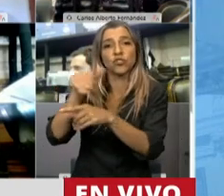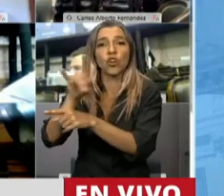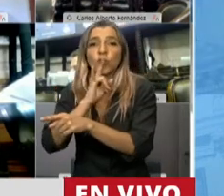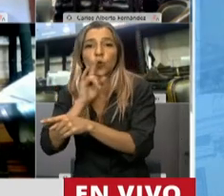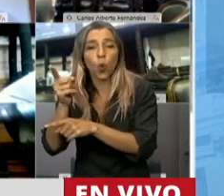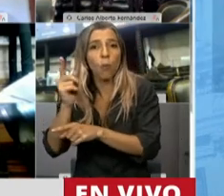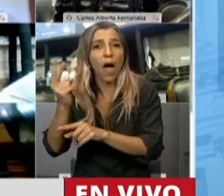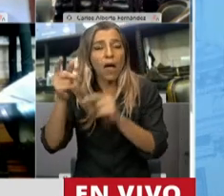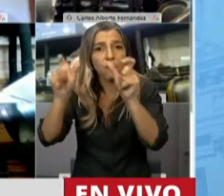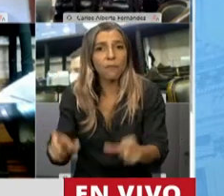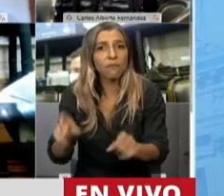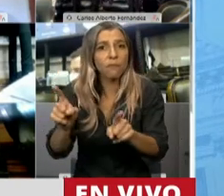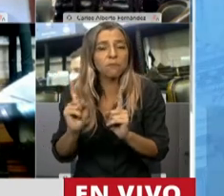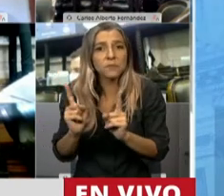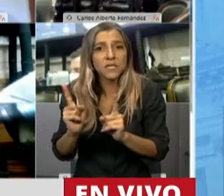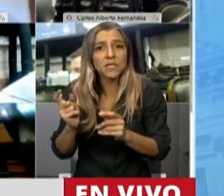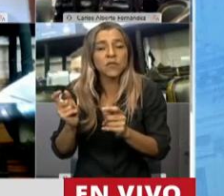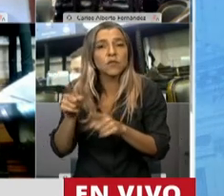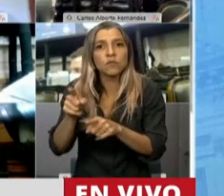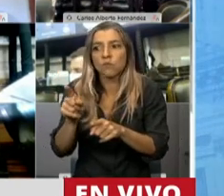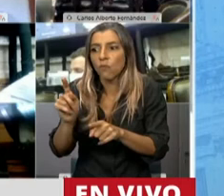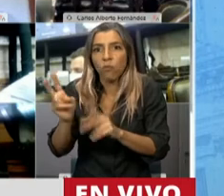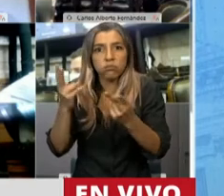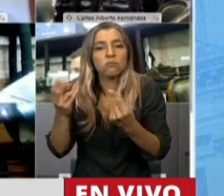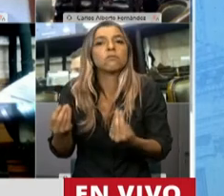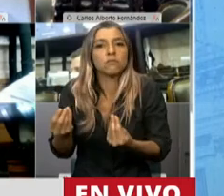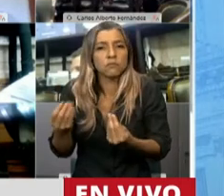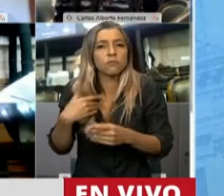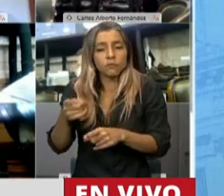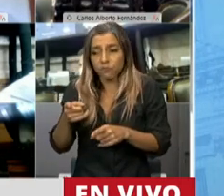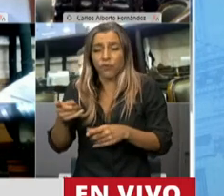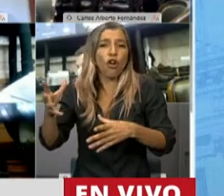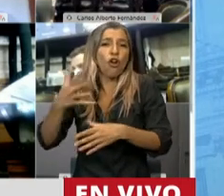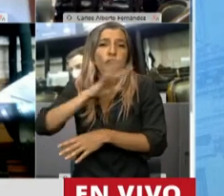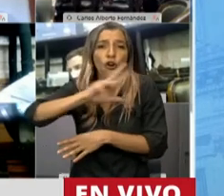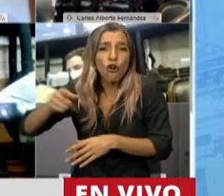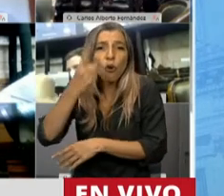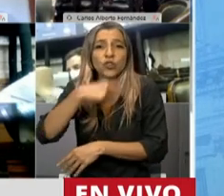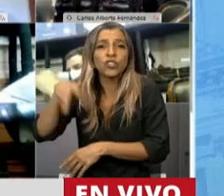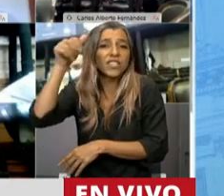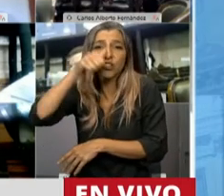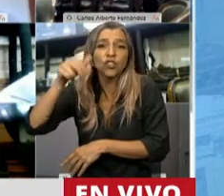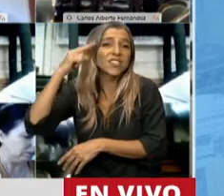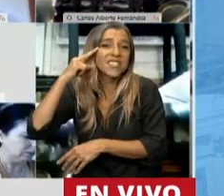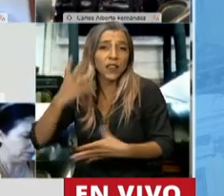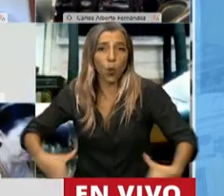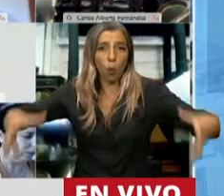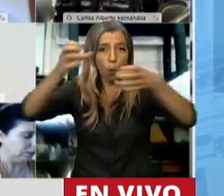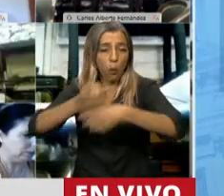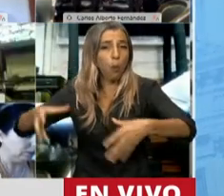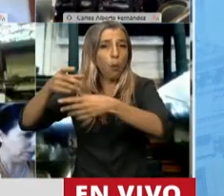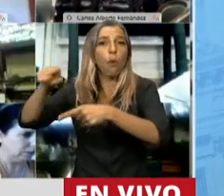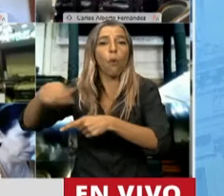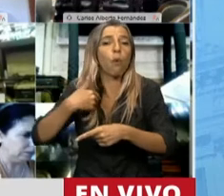la rotura y el vandalismo en 169 silos bolsa en nuestro país, la